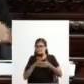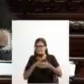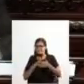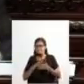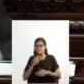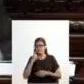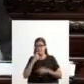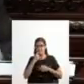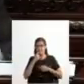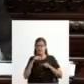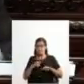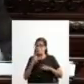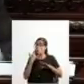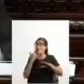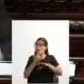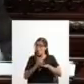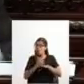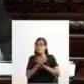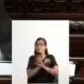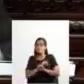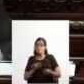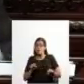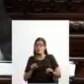Y mientras tanto, y acá hay un error que quizás